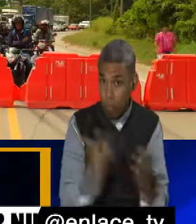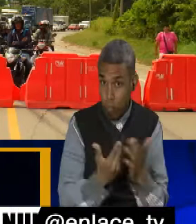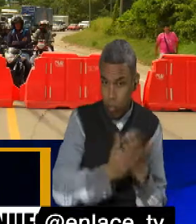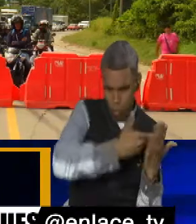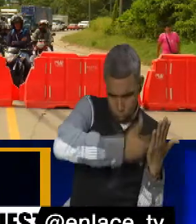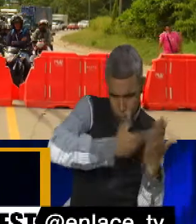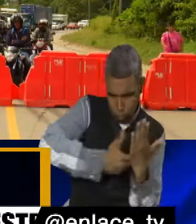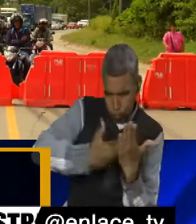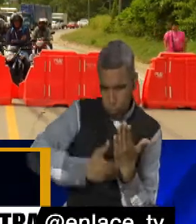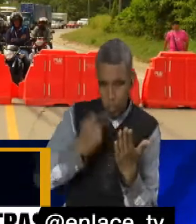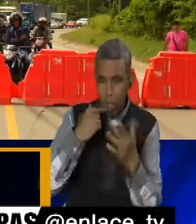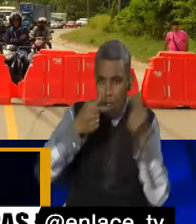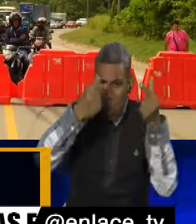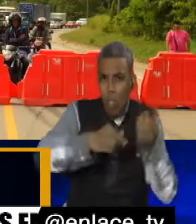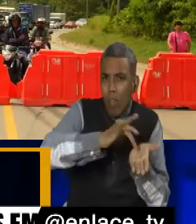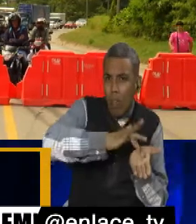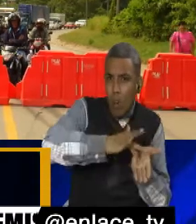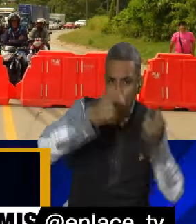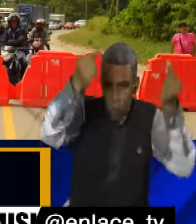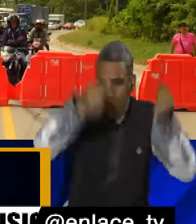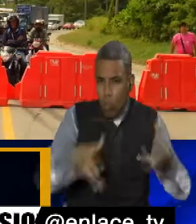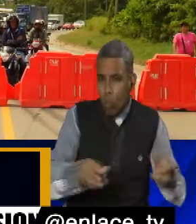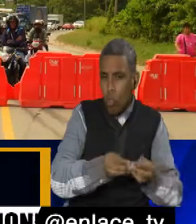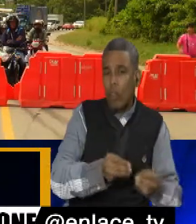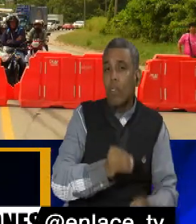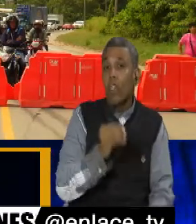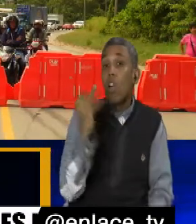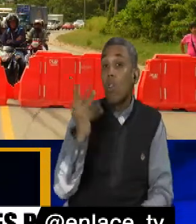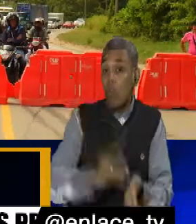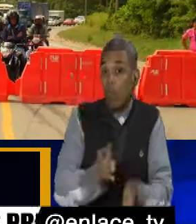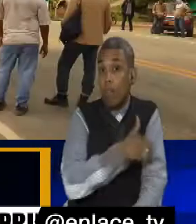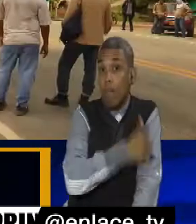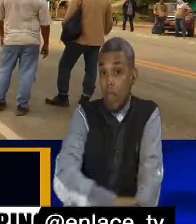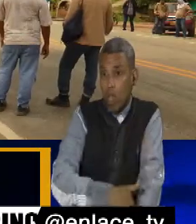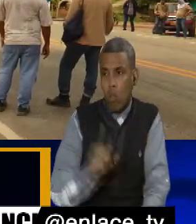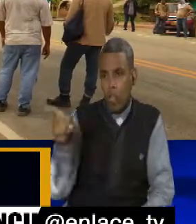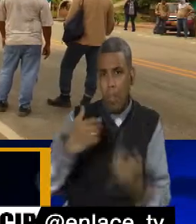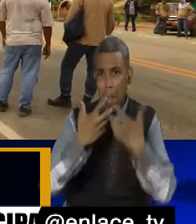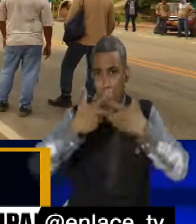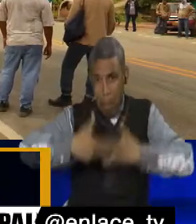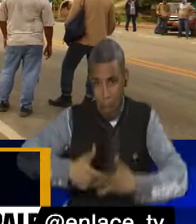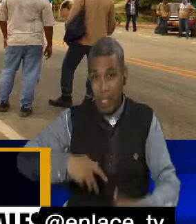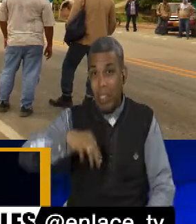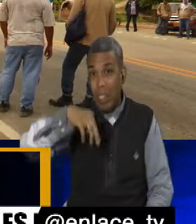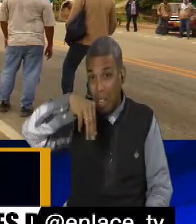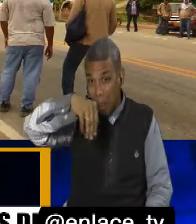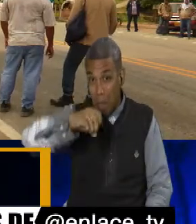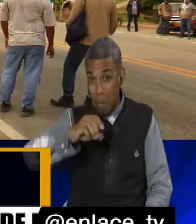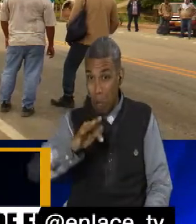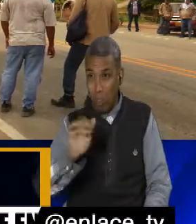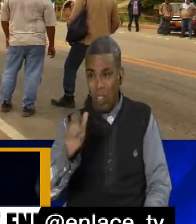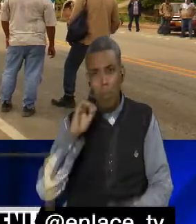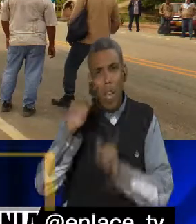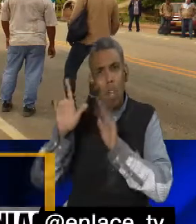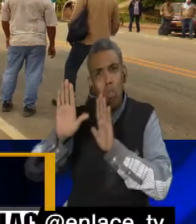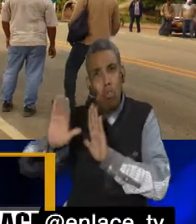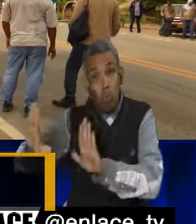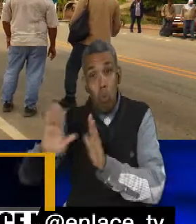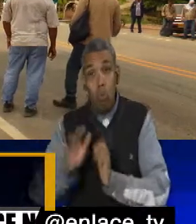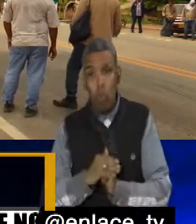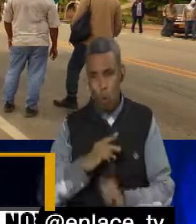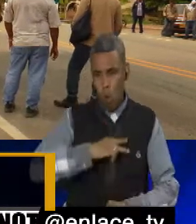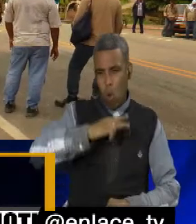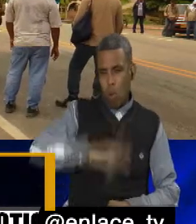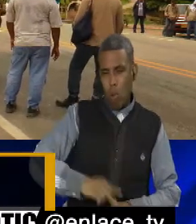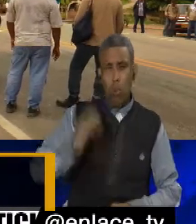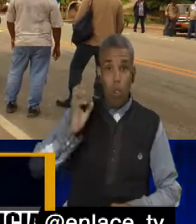suman 4.000 millones de pesos. Y pues es importante que la firma contratista Mota Engil entienda que pues la responsabilidad